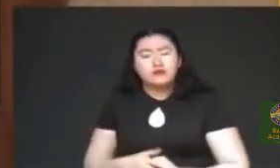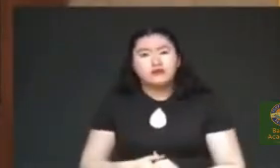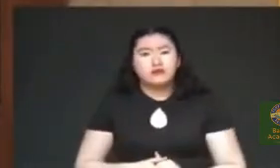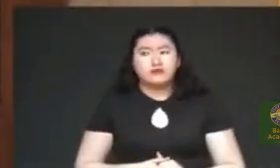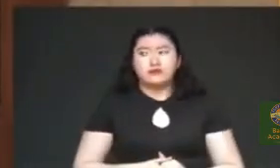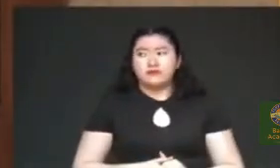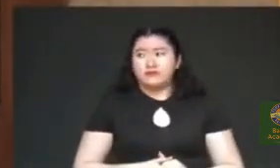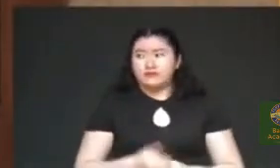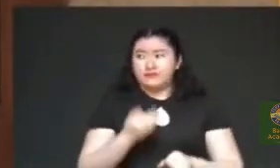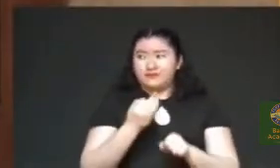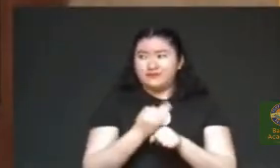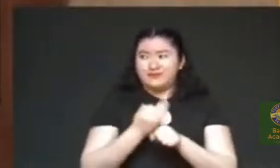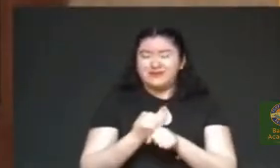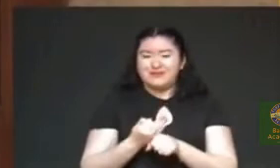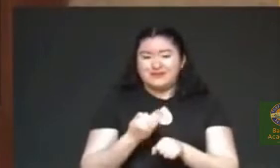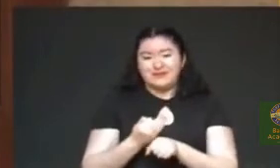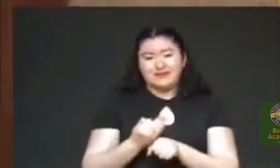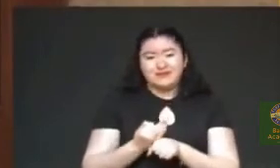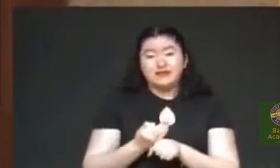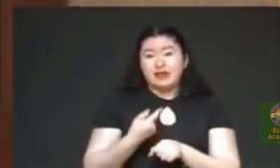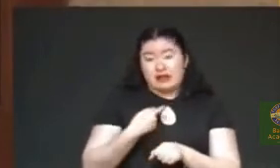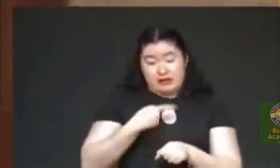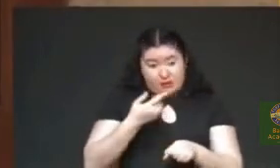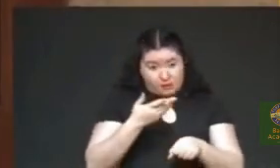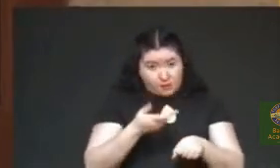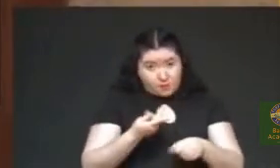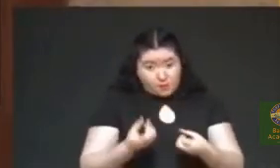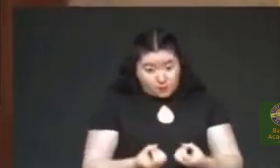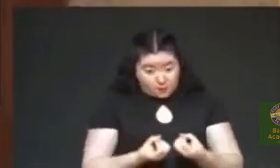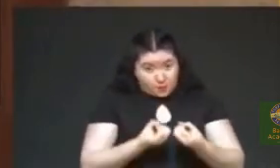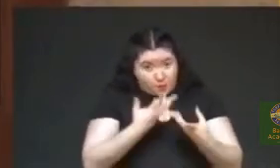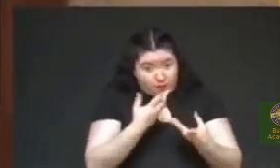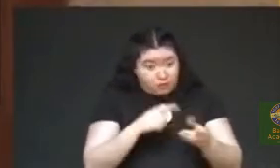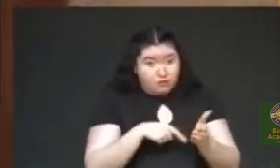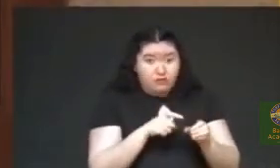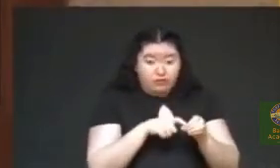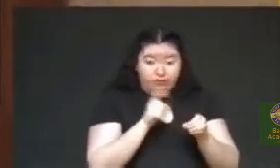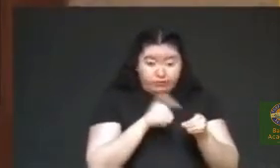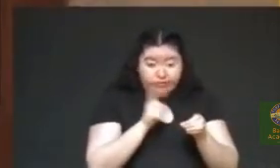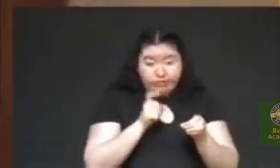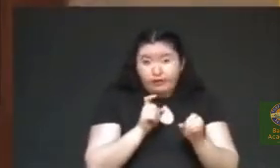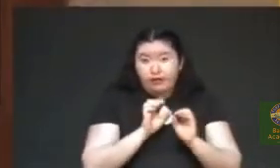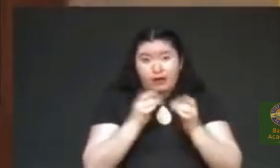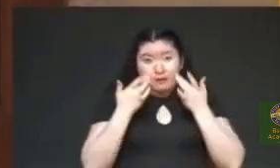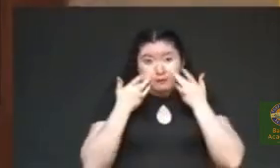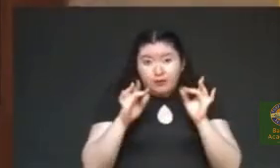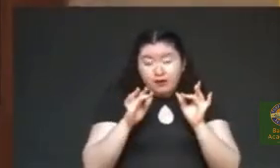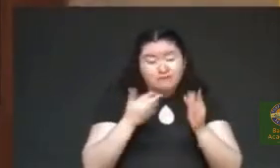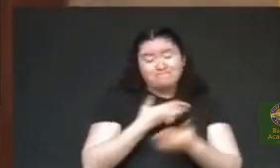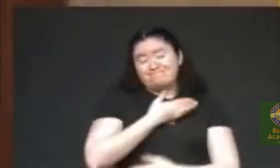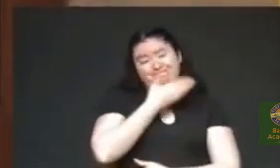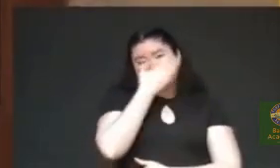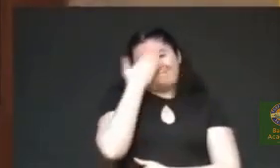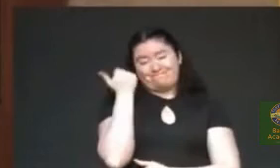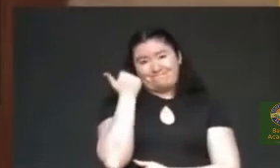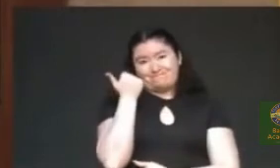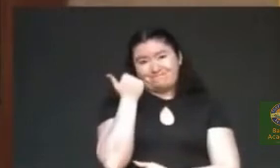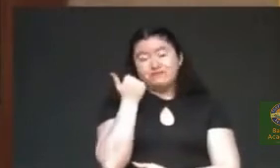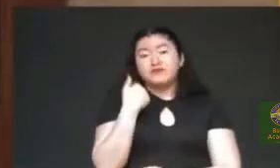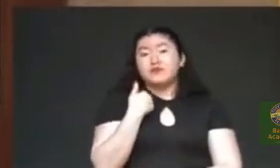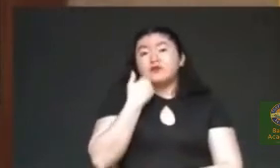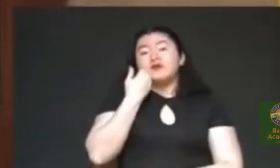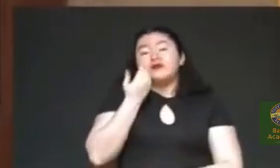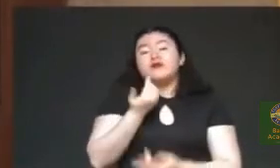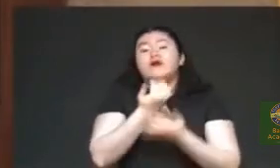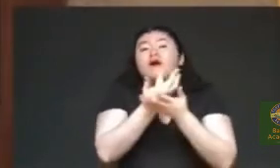deserción es poca, no traigo ahorita el número, me gustaría esperar a que cierren las inscripciones. Tenemos riesgo de